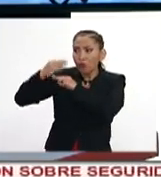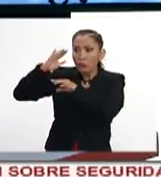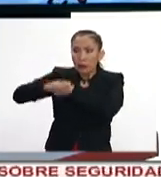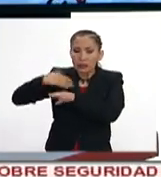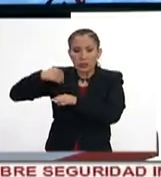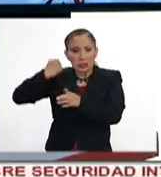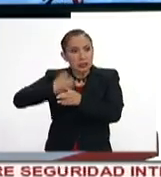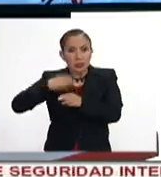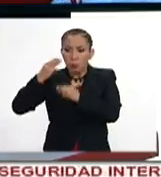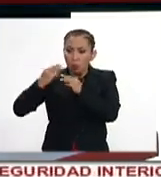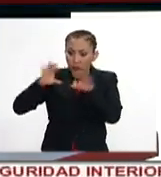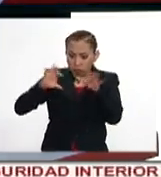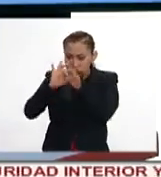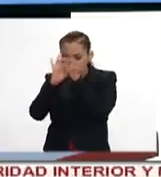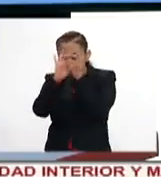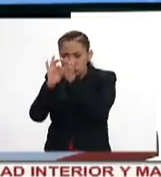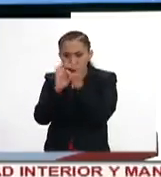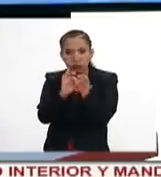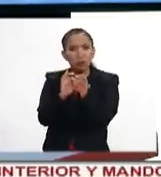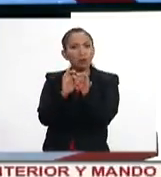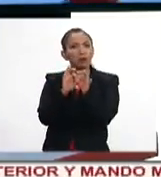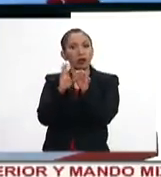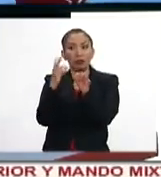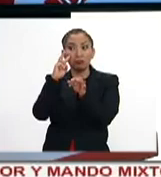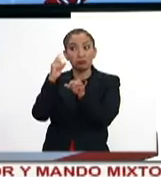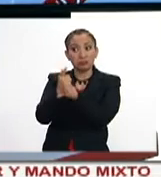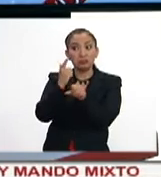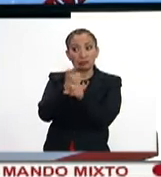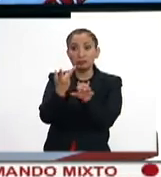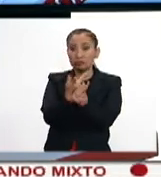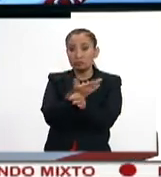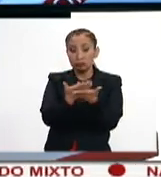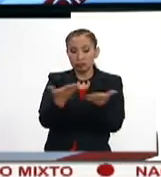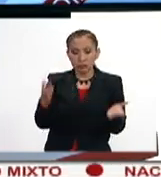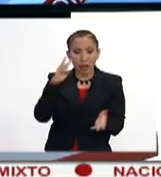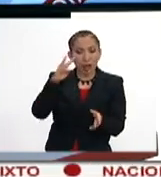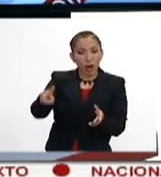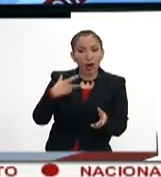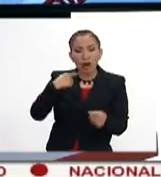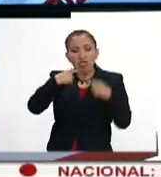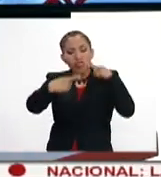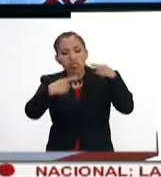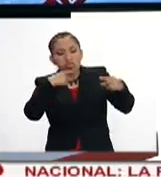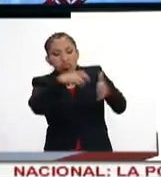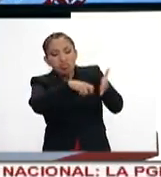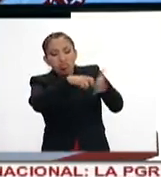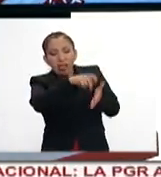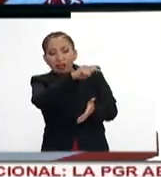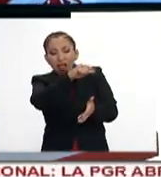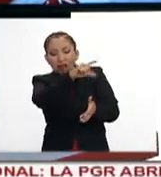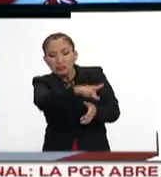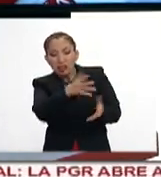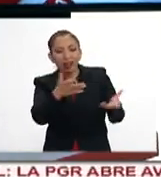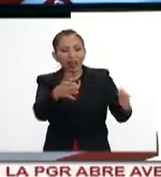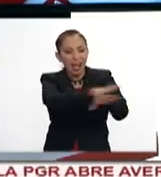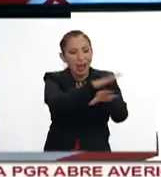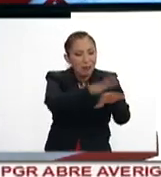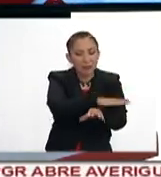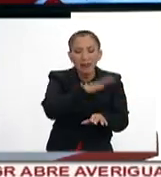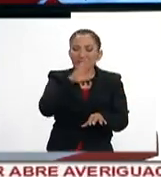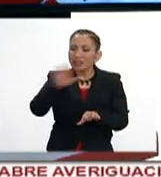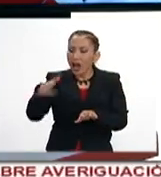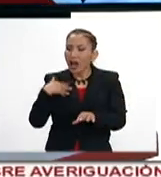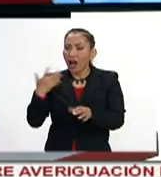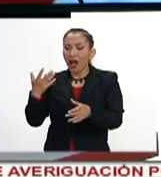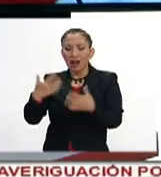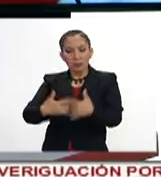vez más global, donde pues estamos viendo lo que pasa ahora con las renegociaciones de los tratados de libre comercio, cómo cada vez más